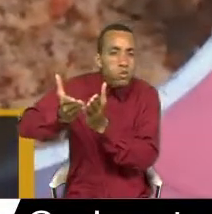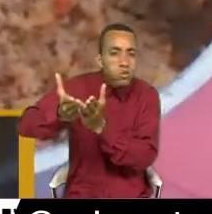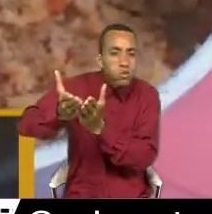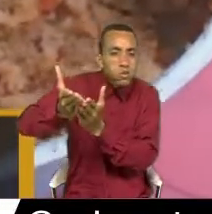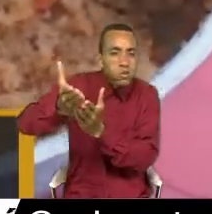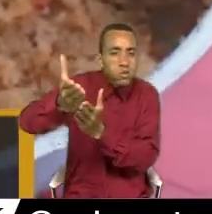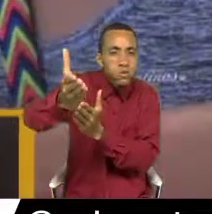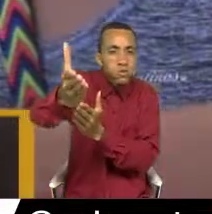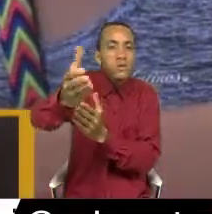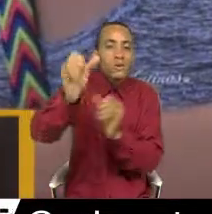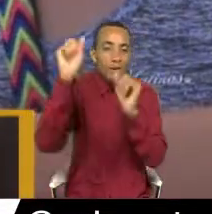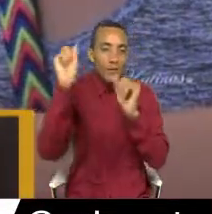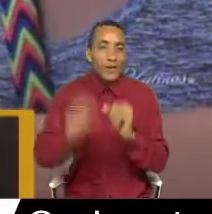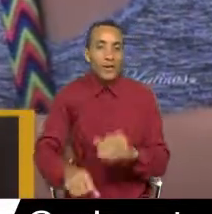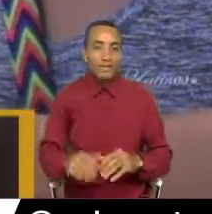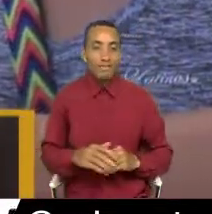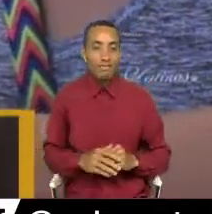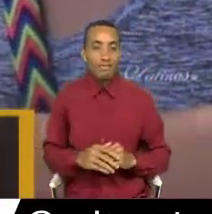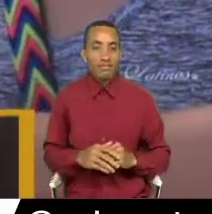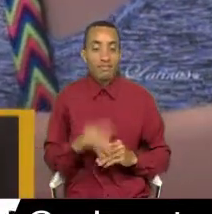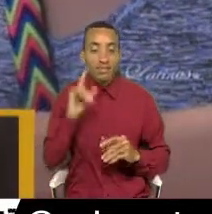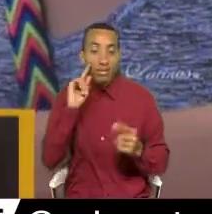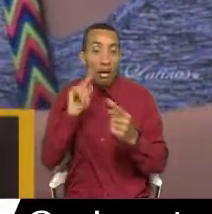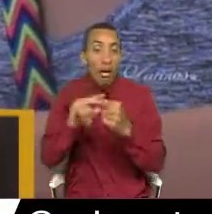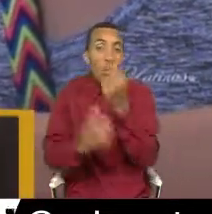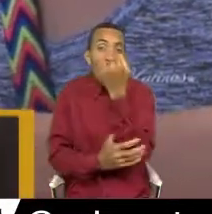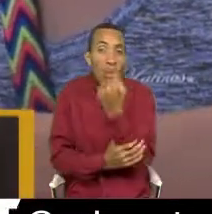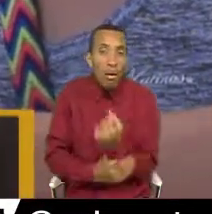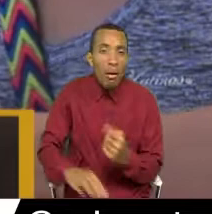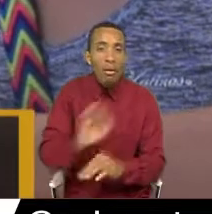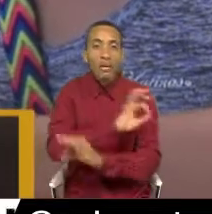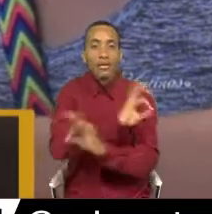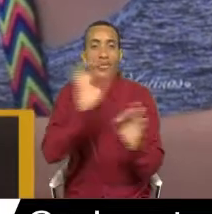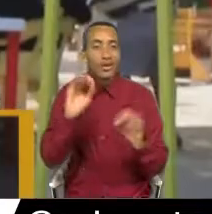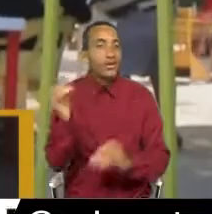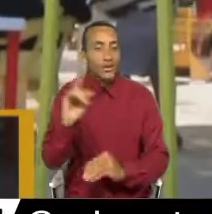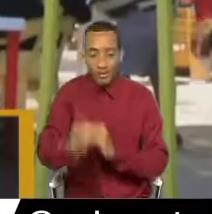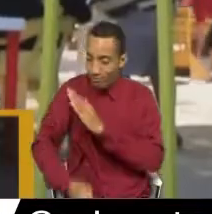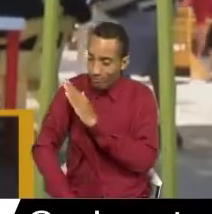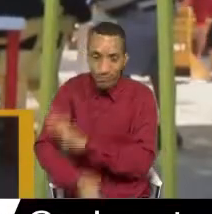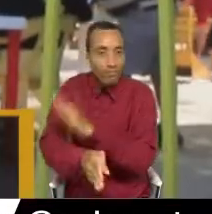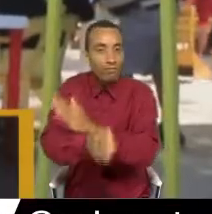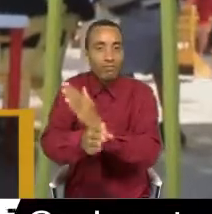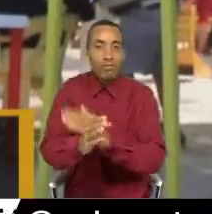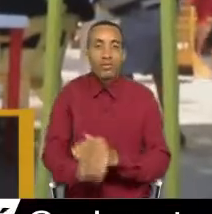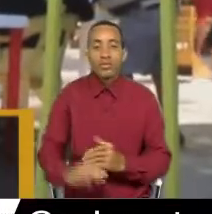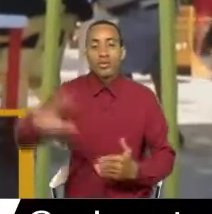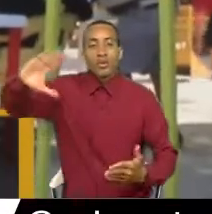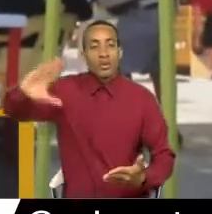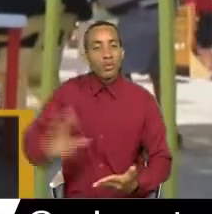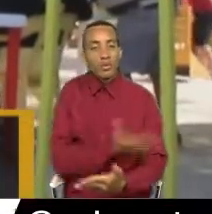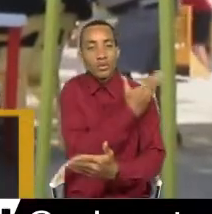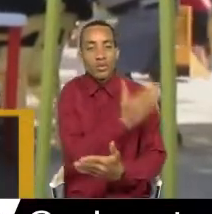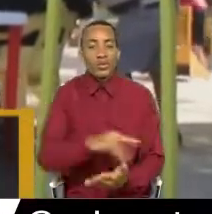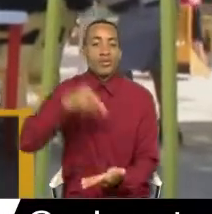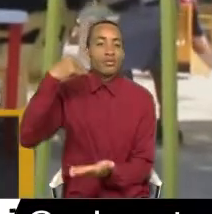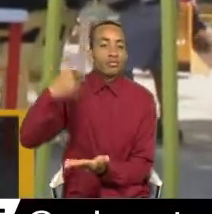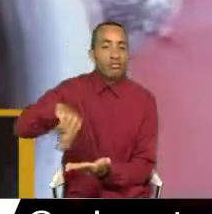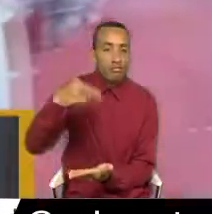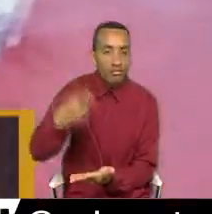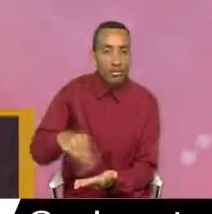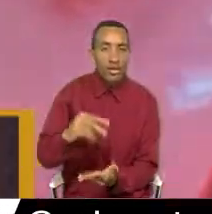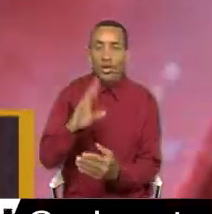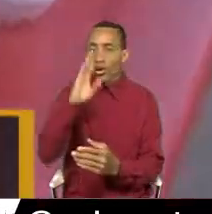debemos presentar. Y la idea no es dejar morir nuestras raíces, sino conservarlas. Música, danzas, folclor, costumbres y